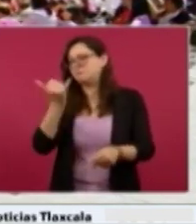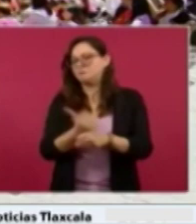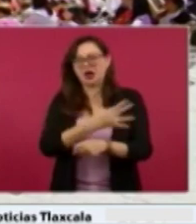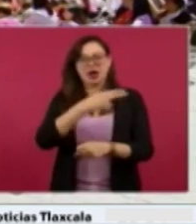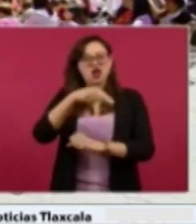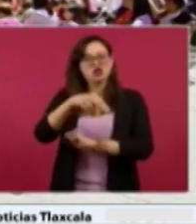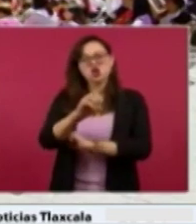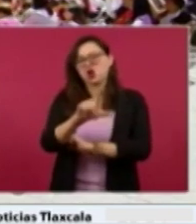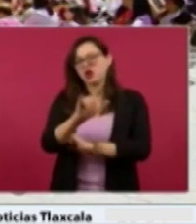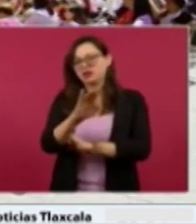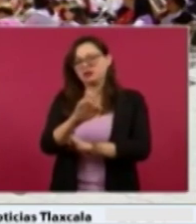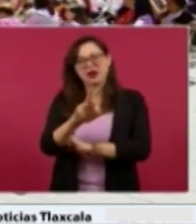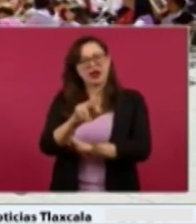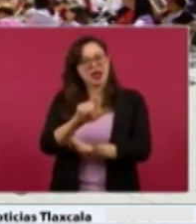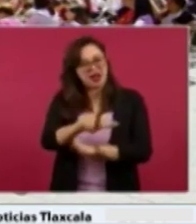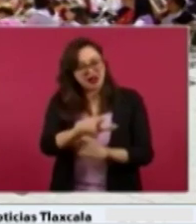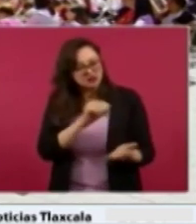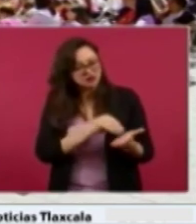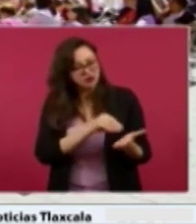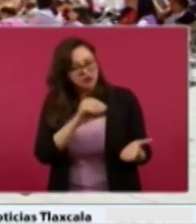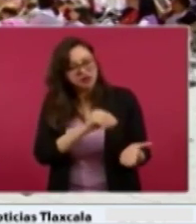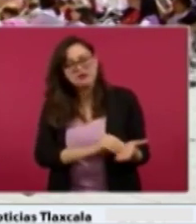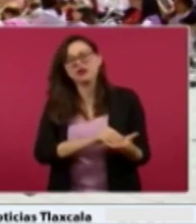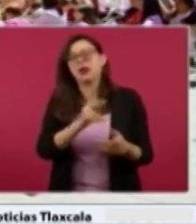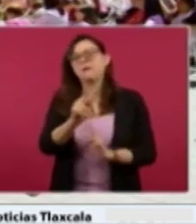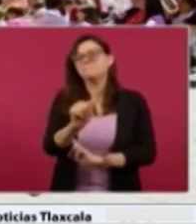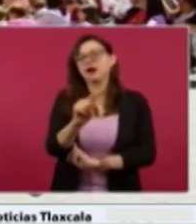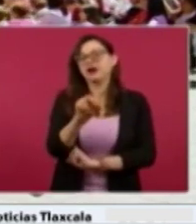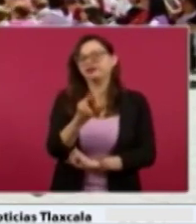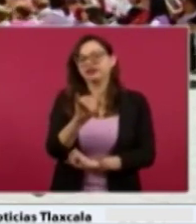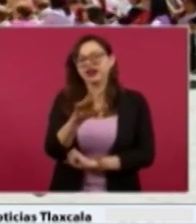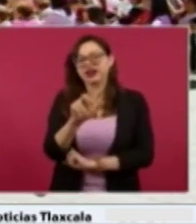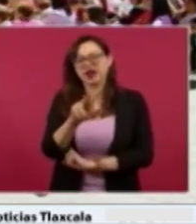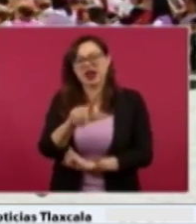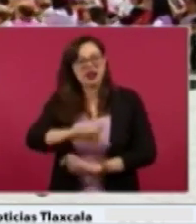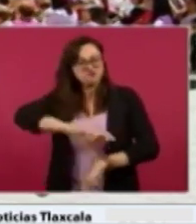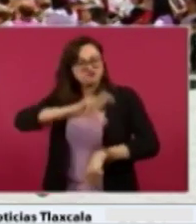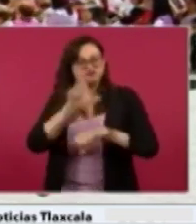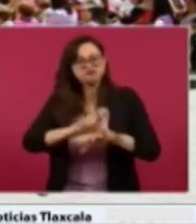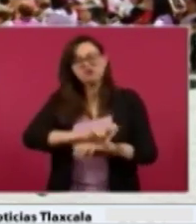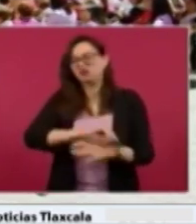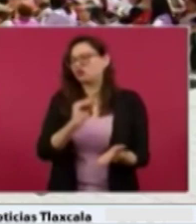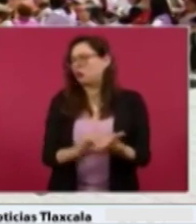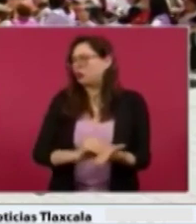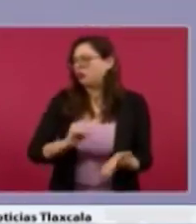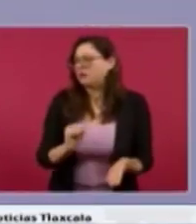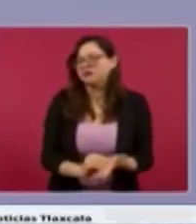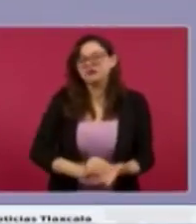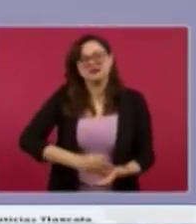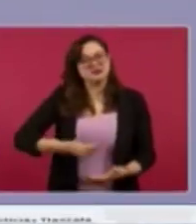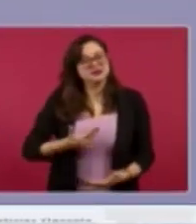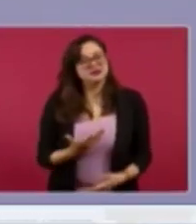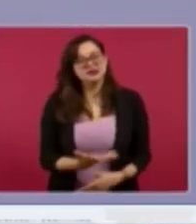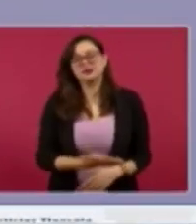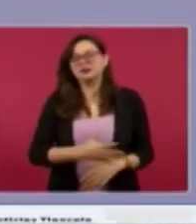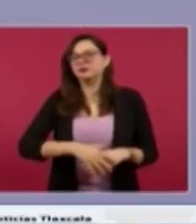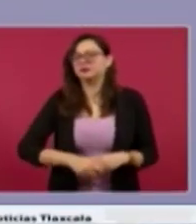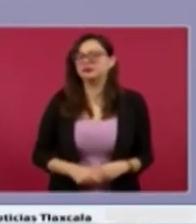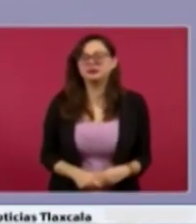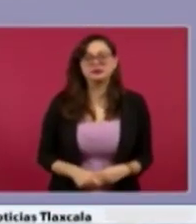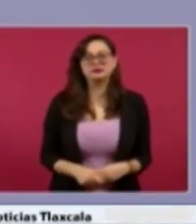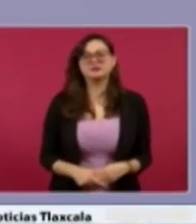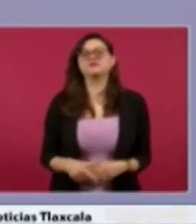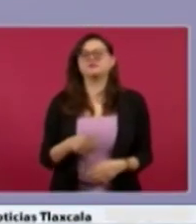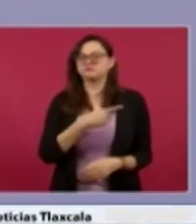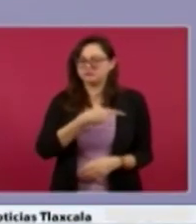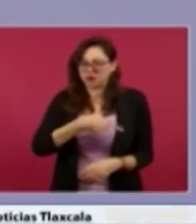vencer. Las mujeres de México estamos preparadas para esta batalla, porque nos mueven las causas, nos une